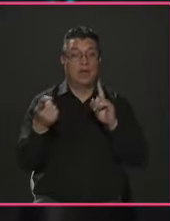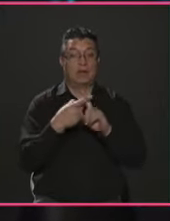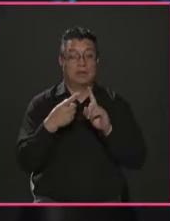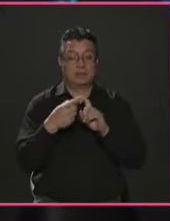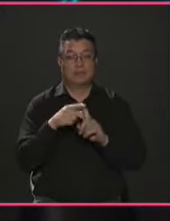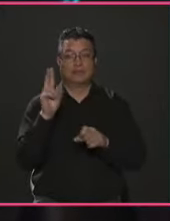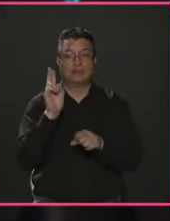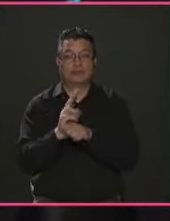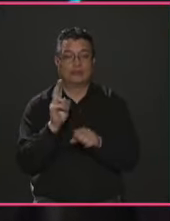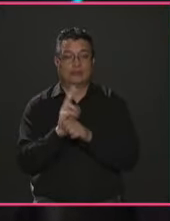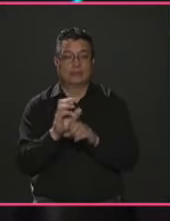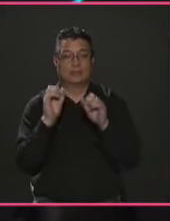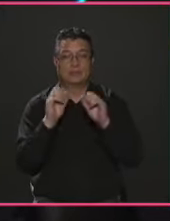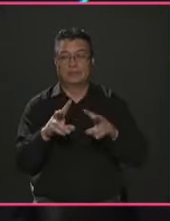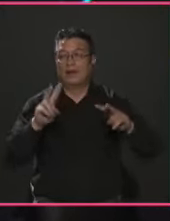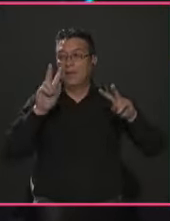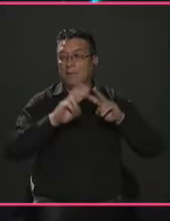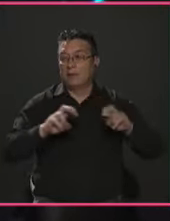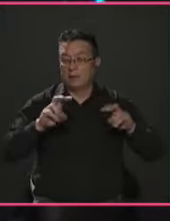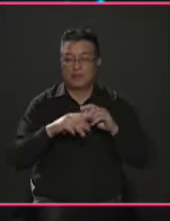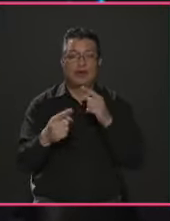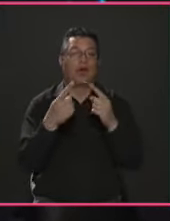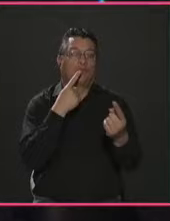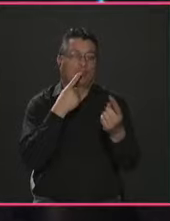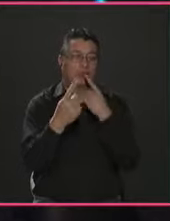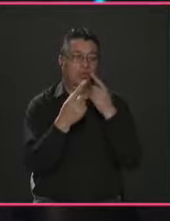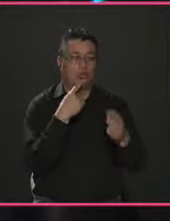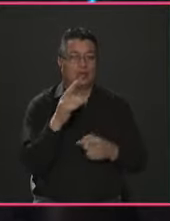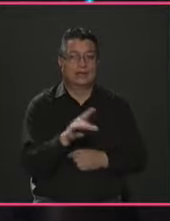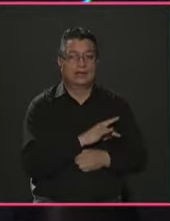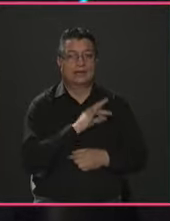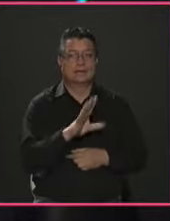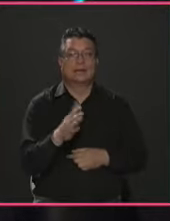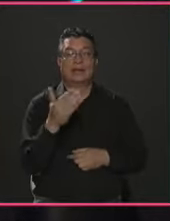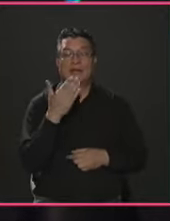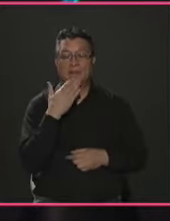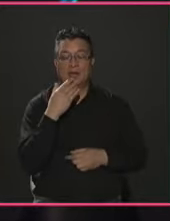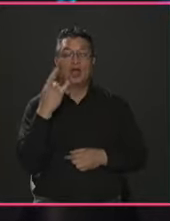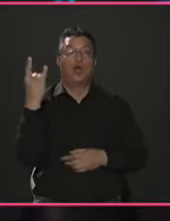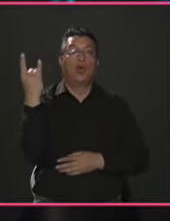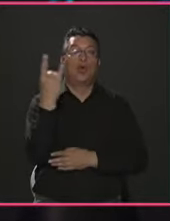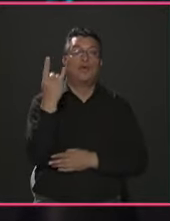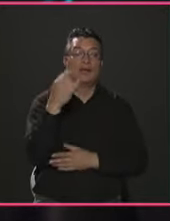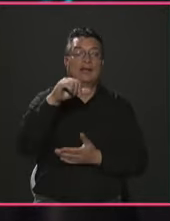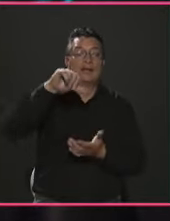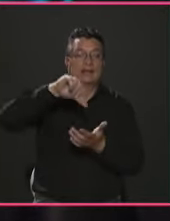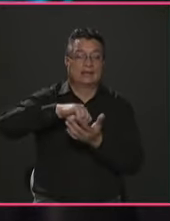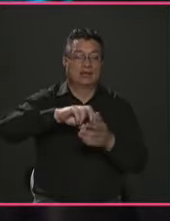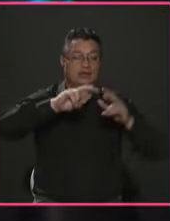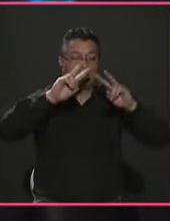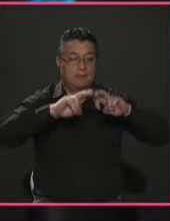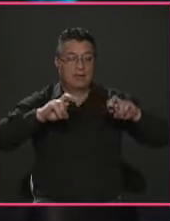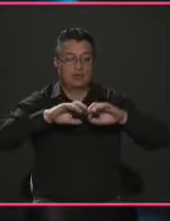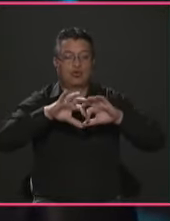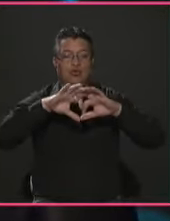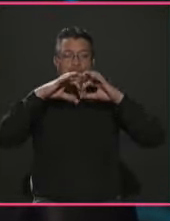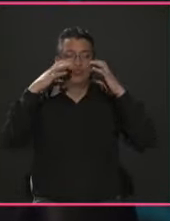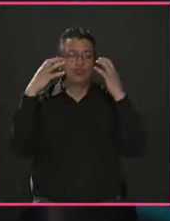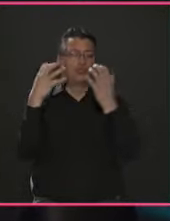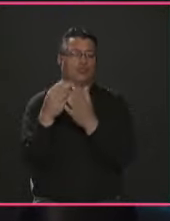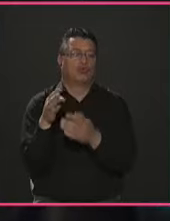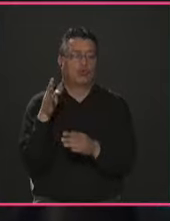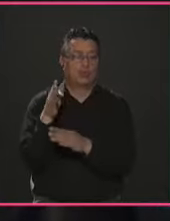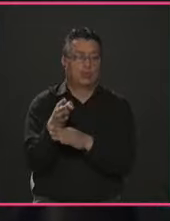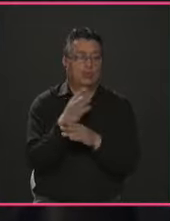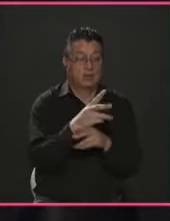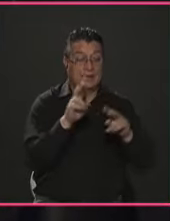docencia en investigación y consultoría en chile y en universidades y centros de investigación en todo el mundo sus